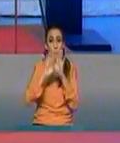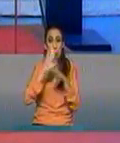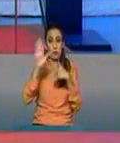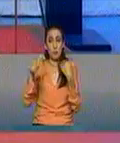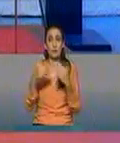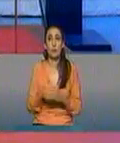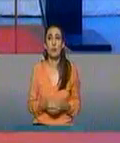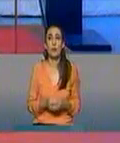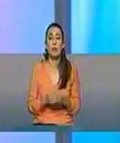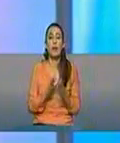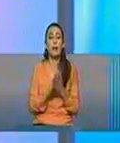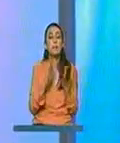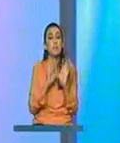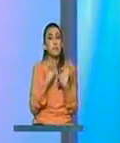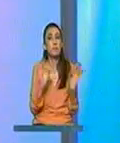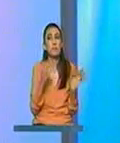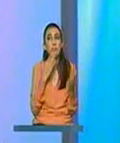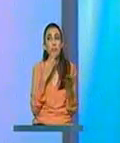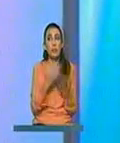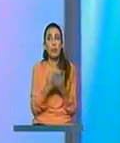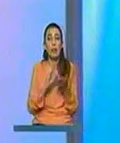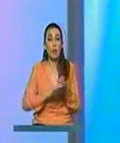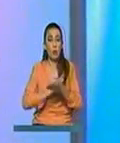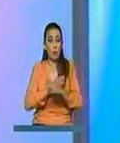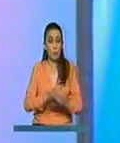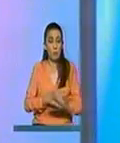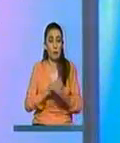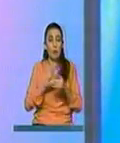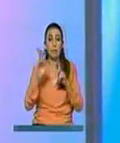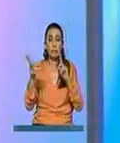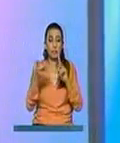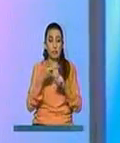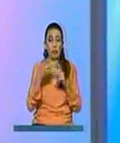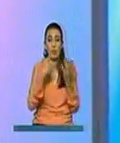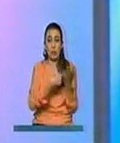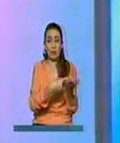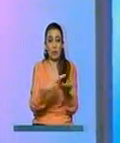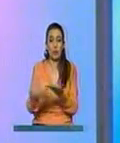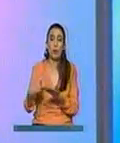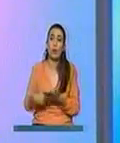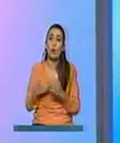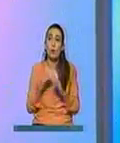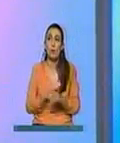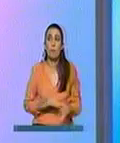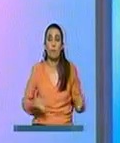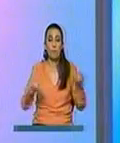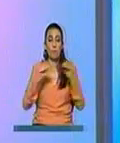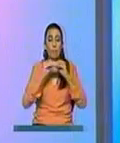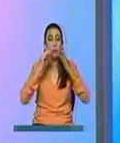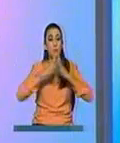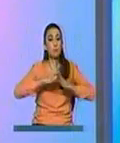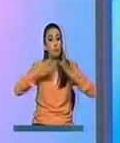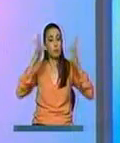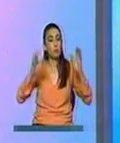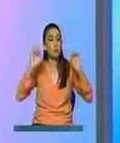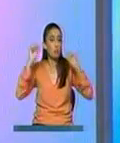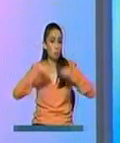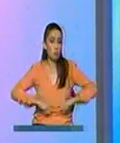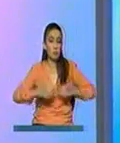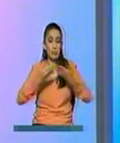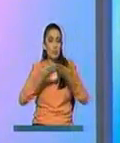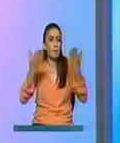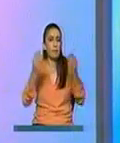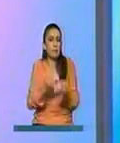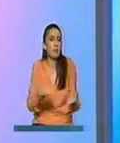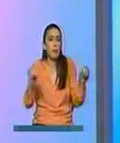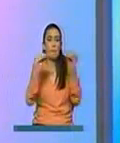nosotros. Claro que sí, Javier, y quisiéramos que más adelante también en el segundo bloque de Ecuador al Futuro nos puedas ampliar sobre qué más hacer para el desarrollo de